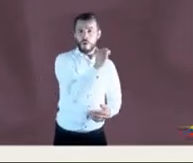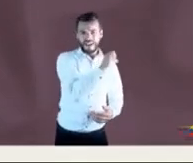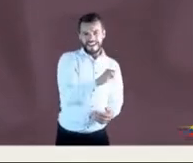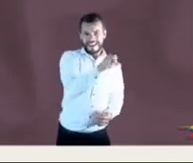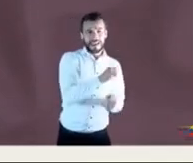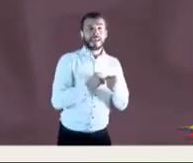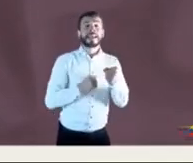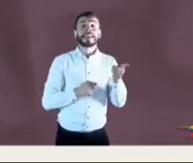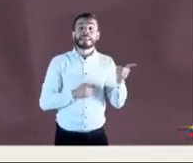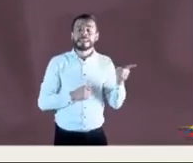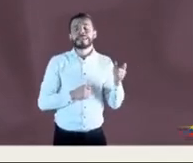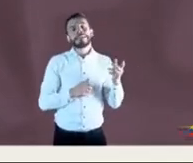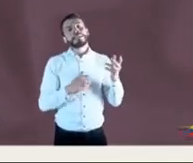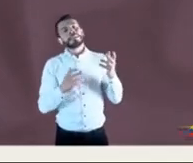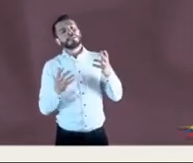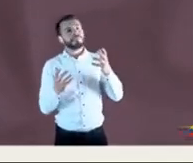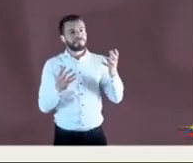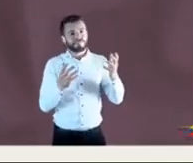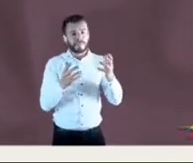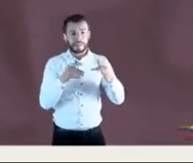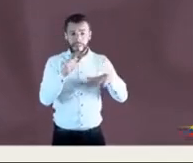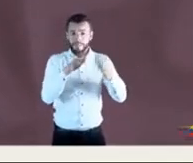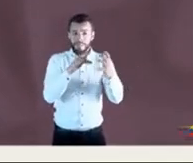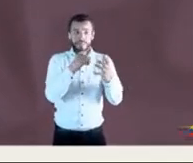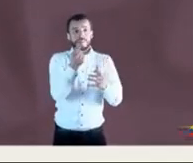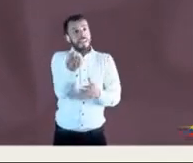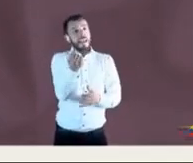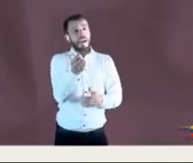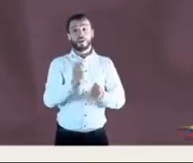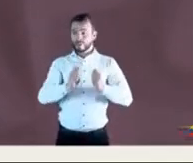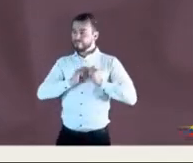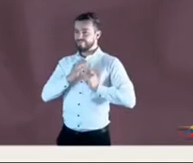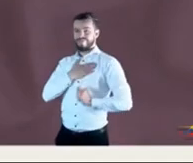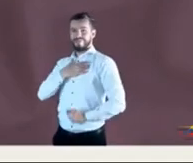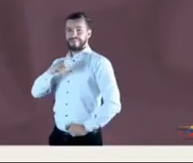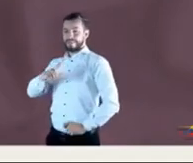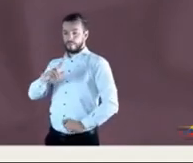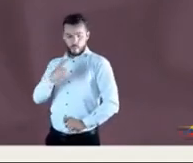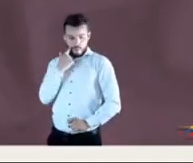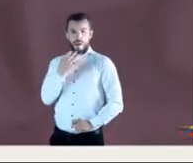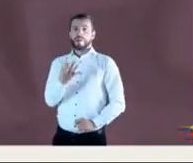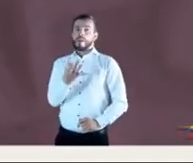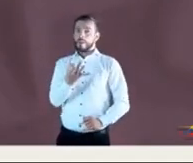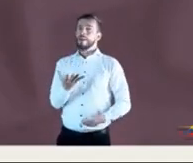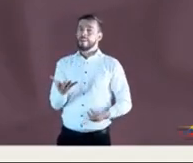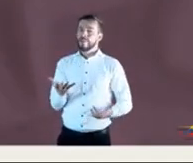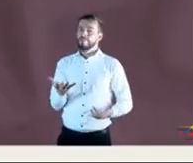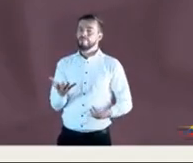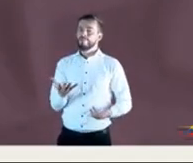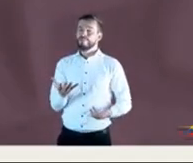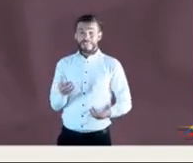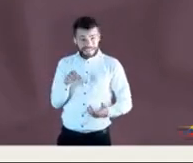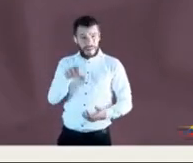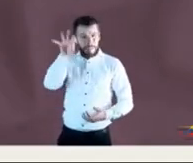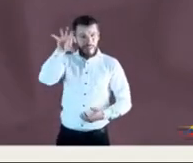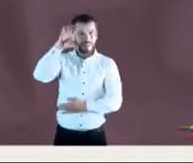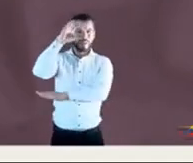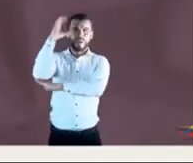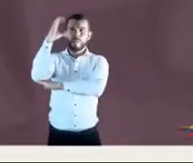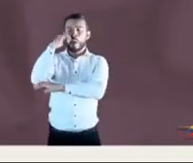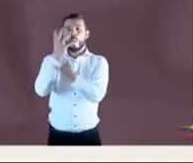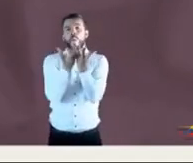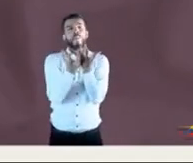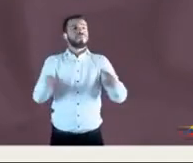aún conlleva inaceptables riesgos en Colombia. Es un país que aún sigue sumamente